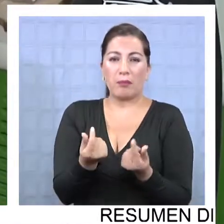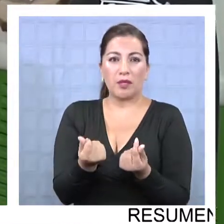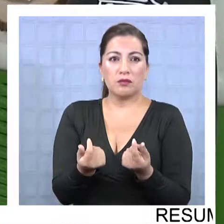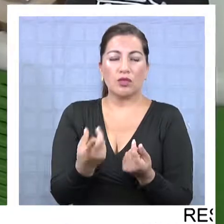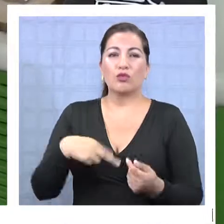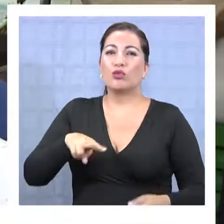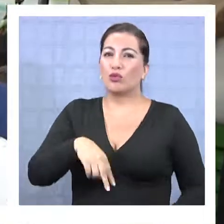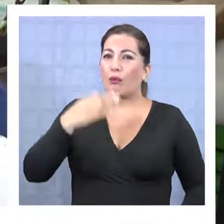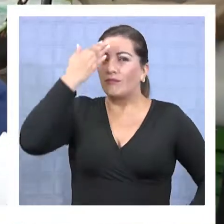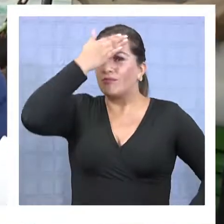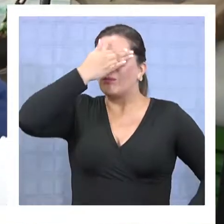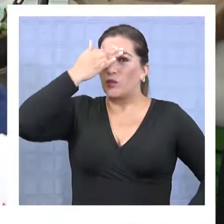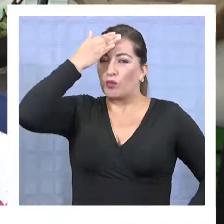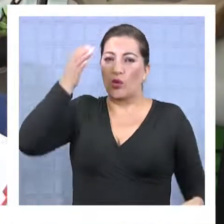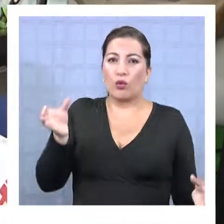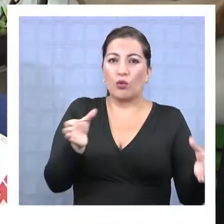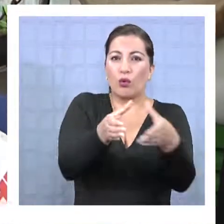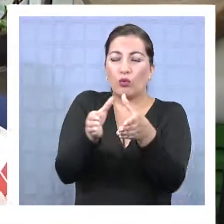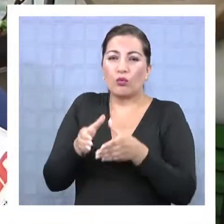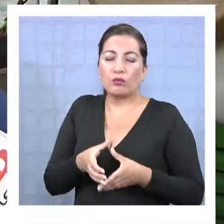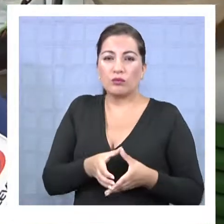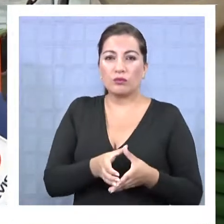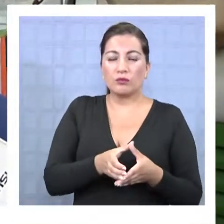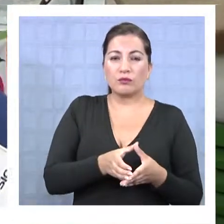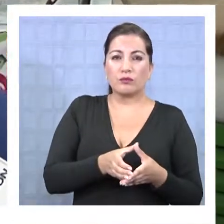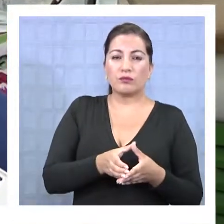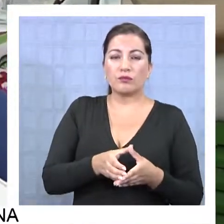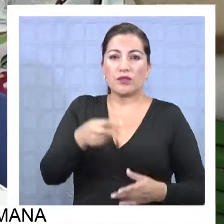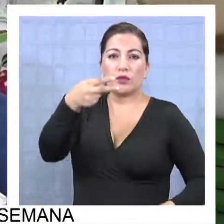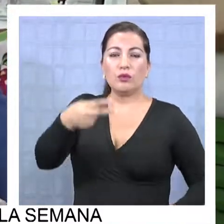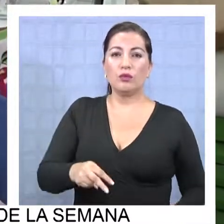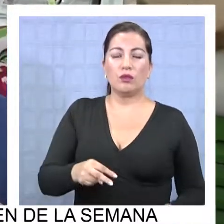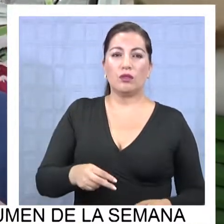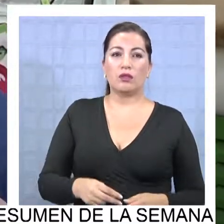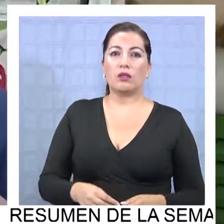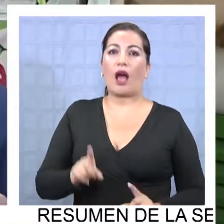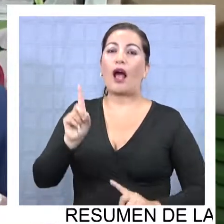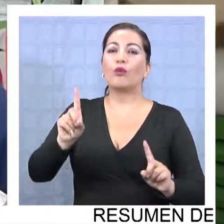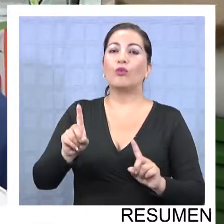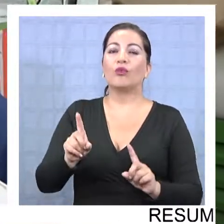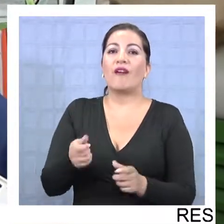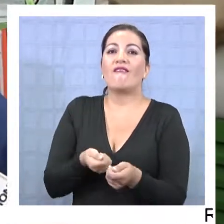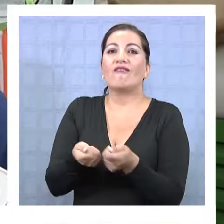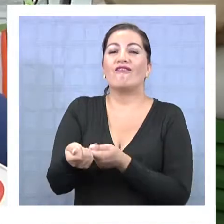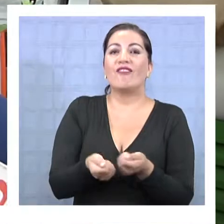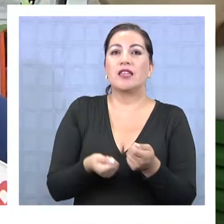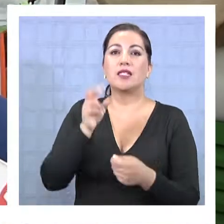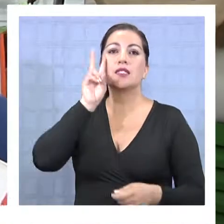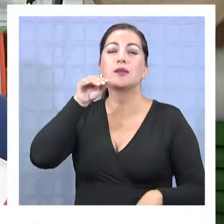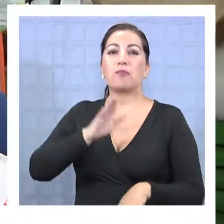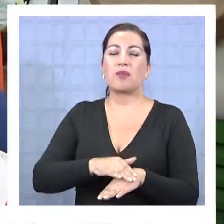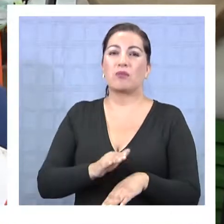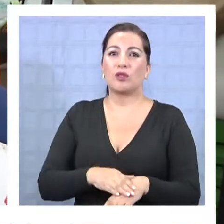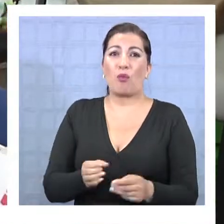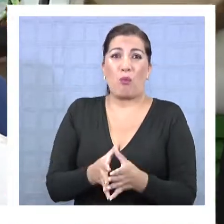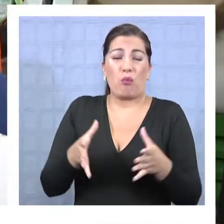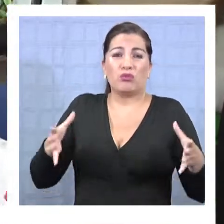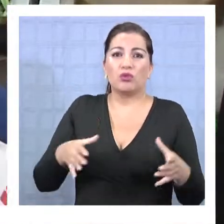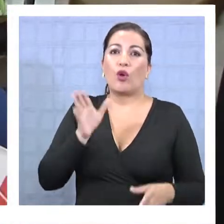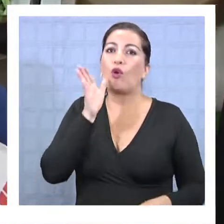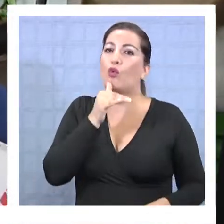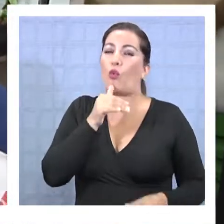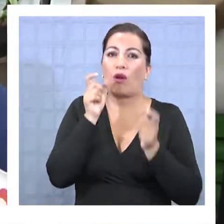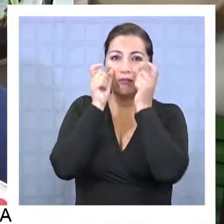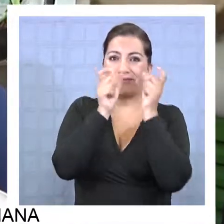aflige, en realidad, como gremio, como, digamos, locatario, es el tema de los ambulantes, que es mucho en exceso, no hay